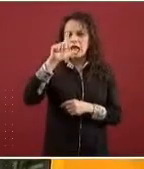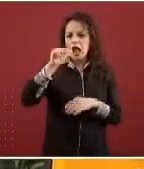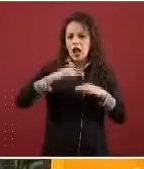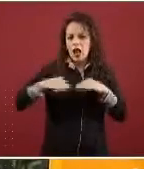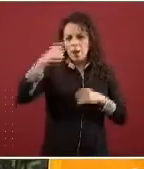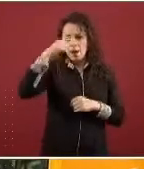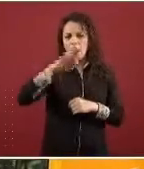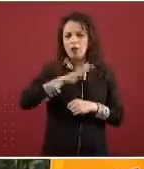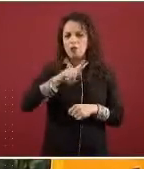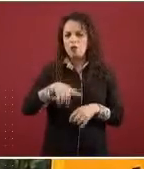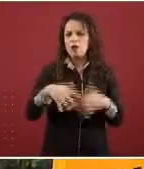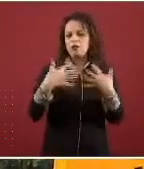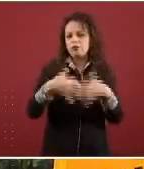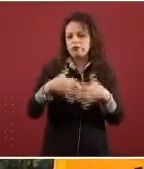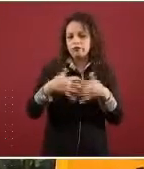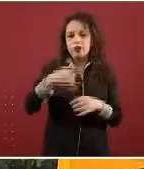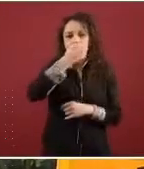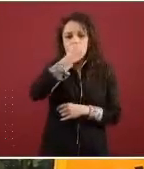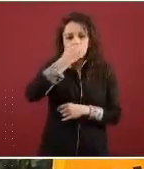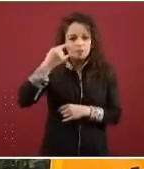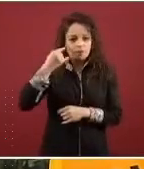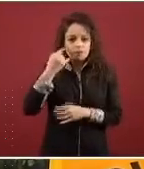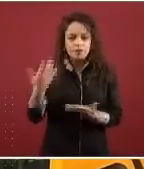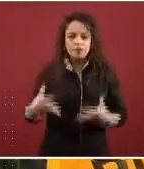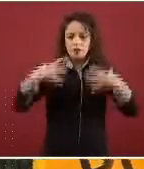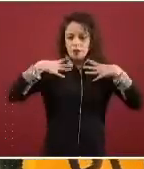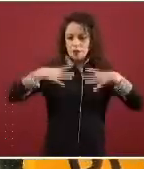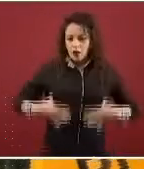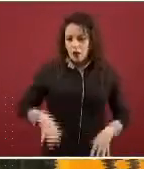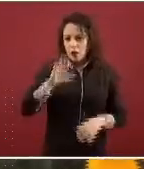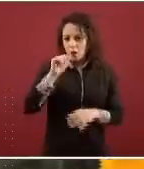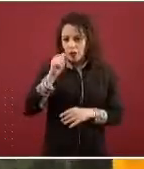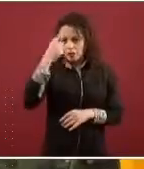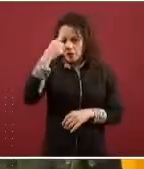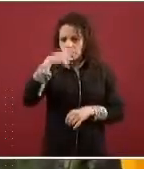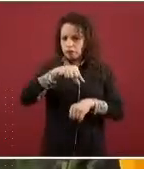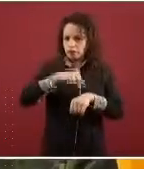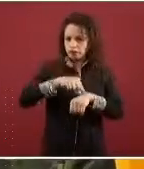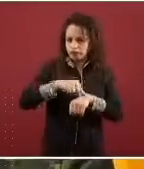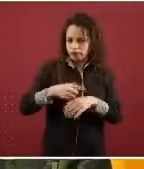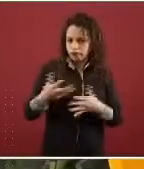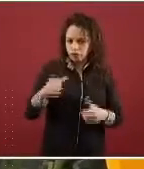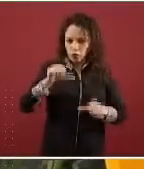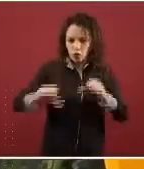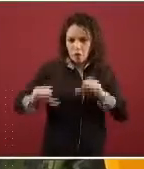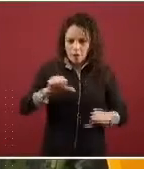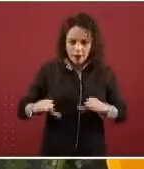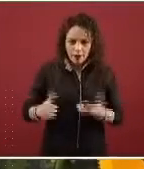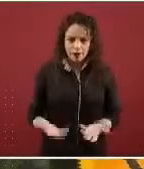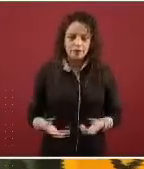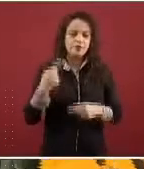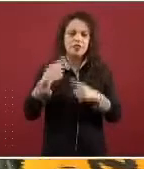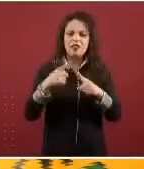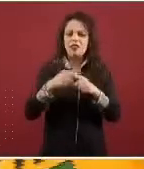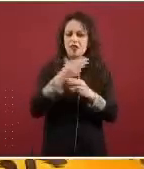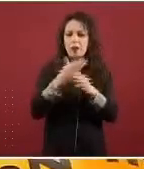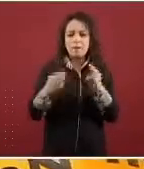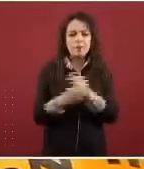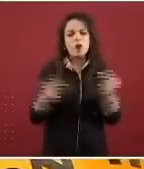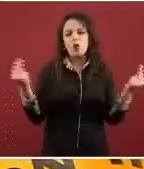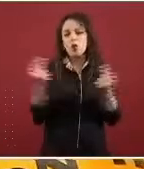producir cubrebocas, batas quirúrgicas, material que vamos a necesitar en todos los